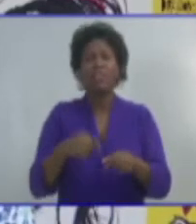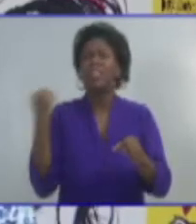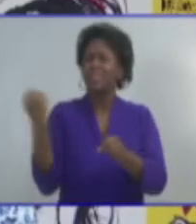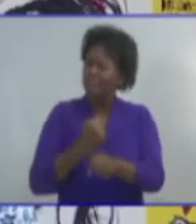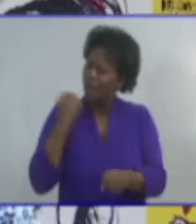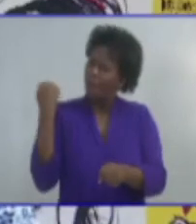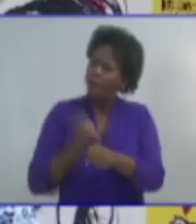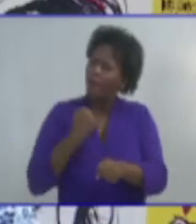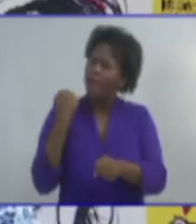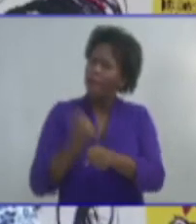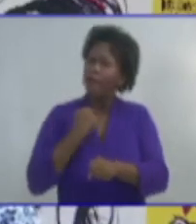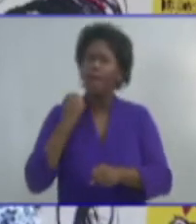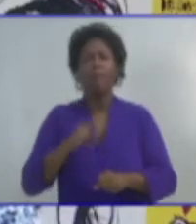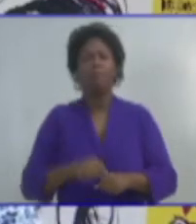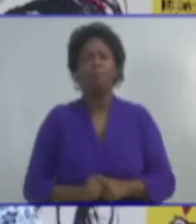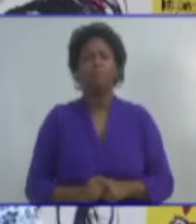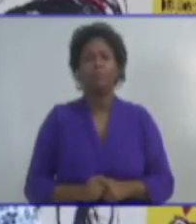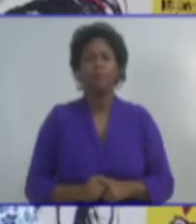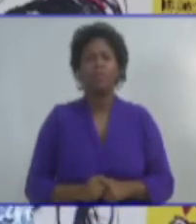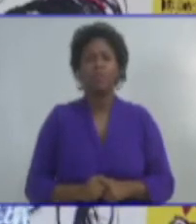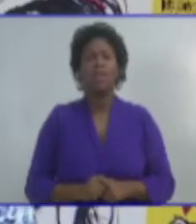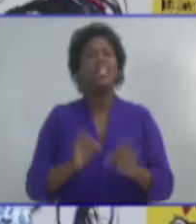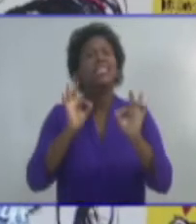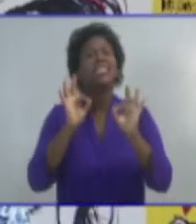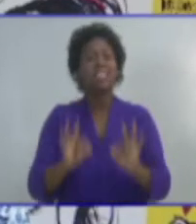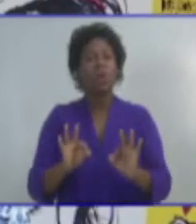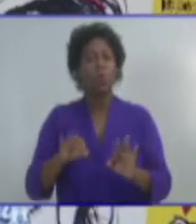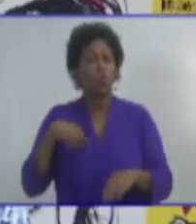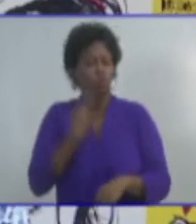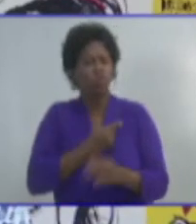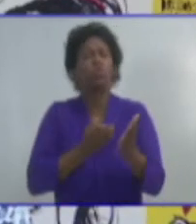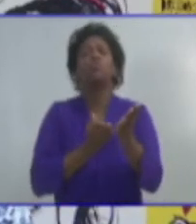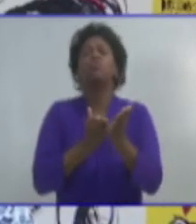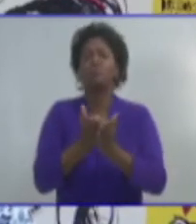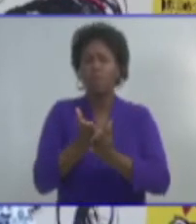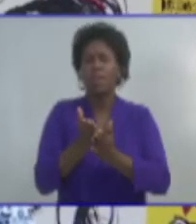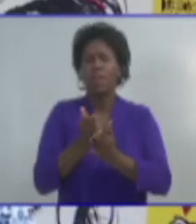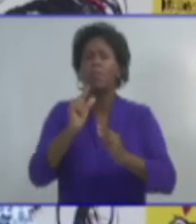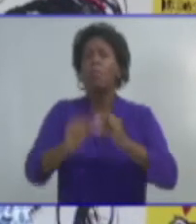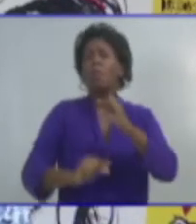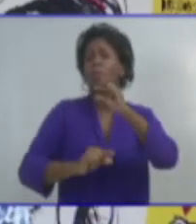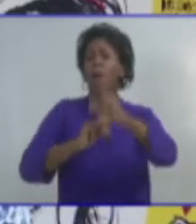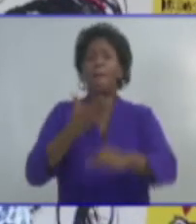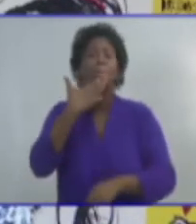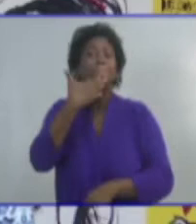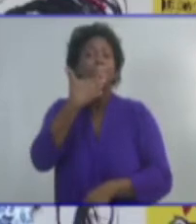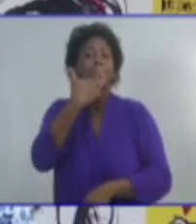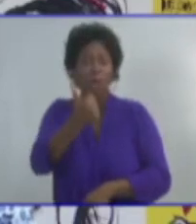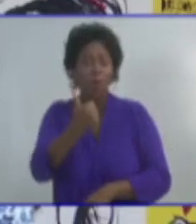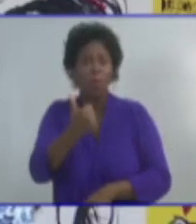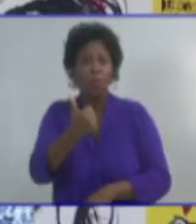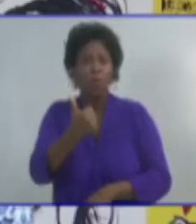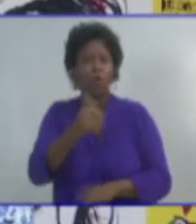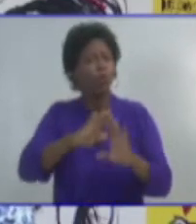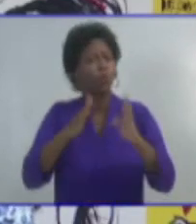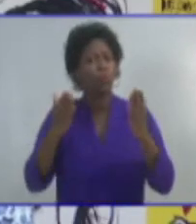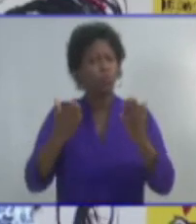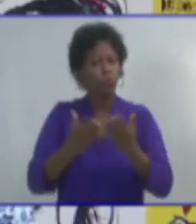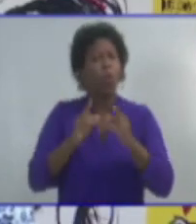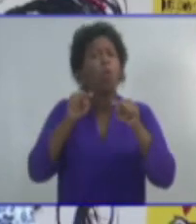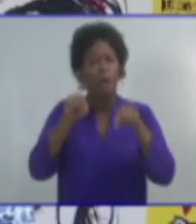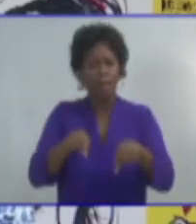trabajar, tener la seguridad de que vamos a seguir adelante, de que vamos a mejorar en todo